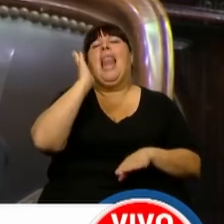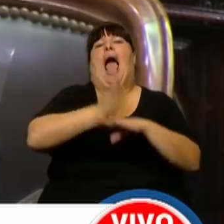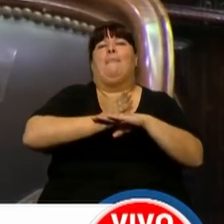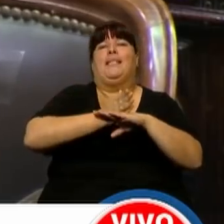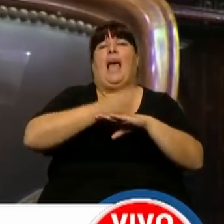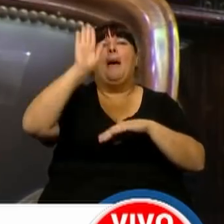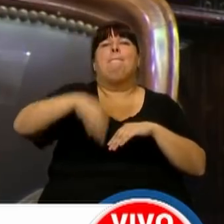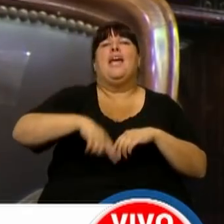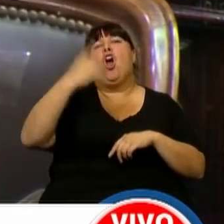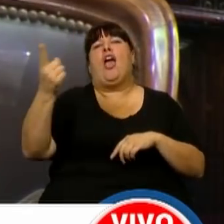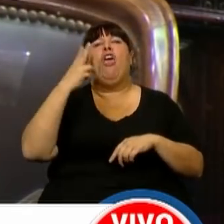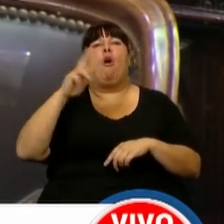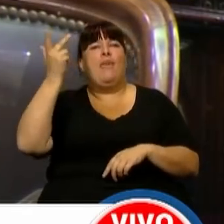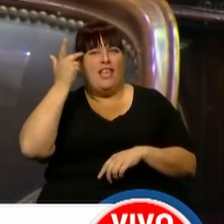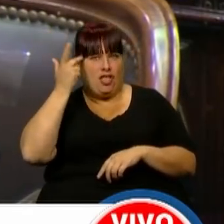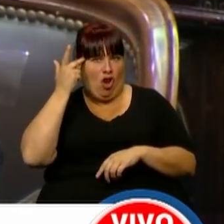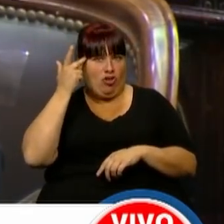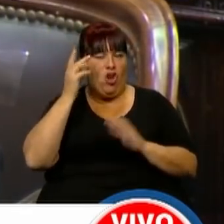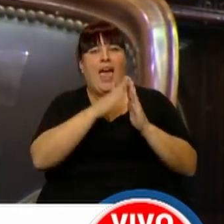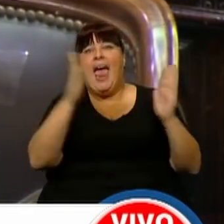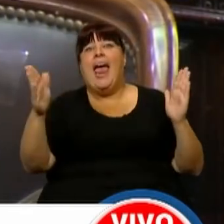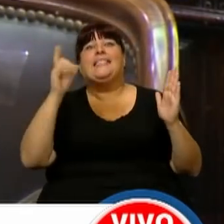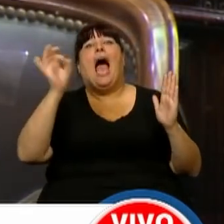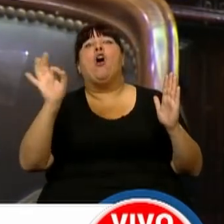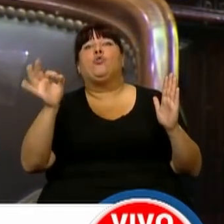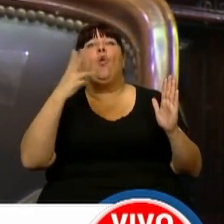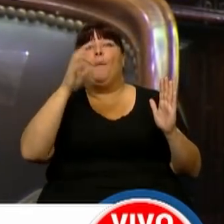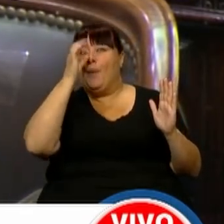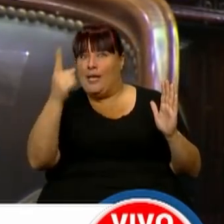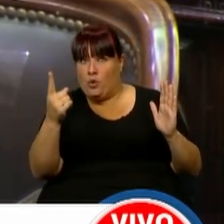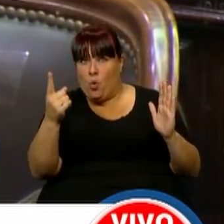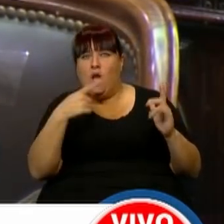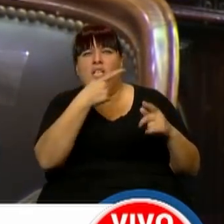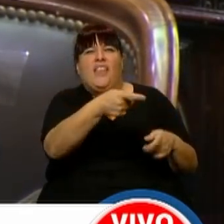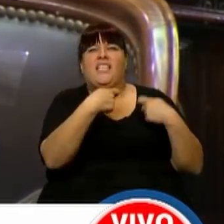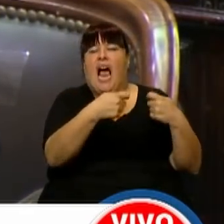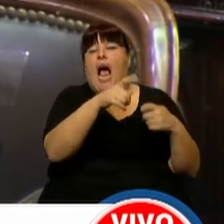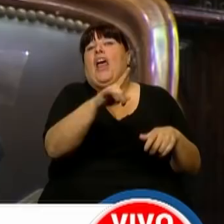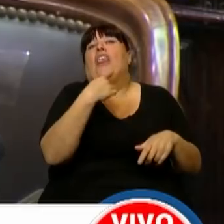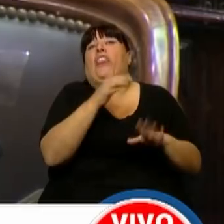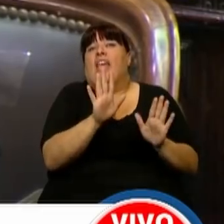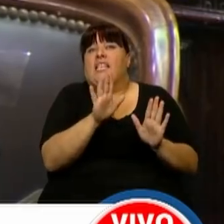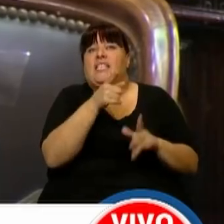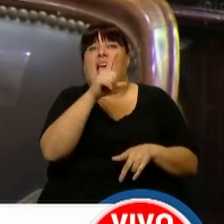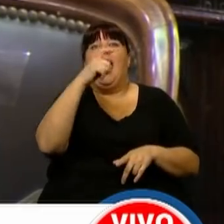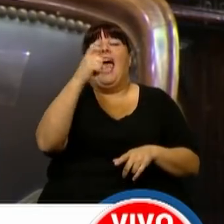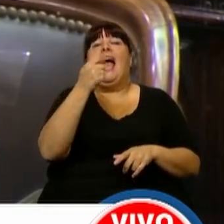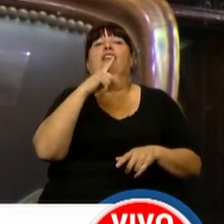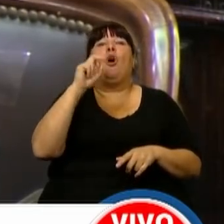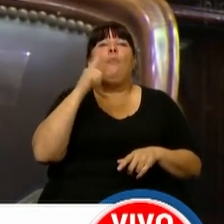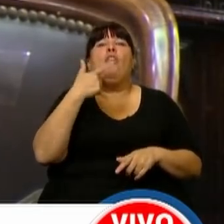por debajo del 2018 en los 10 primeros meses del 2021, si es que están gastando, según dice el propio